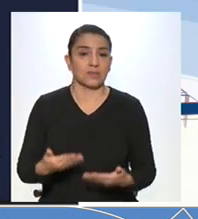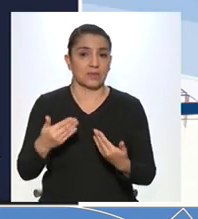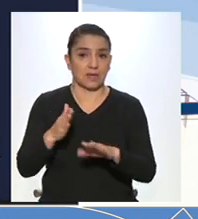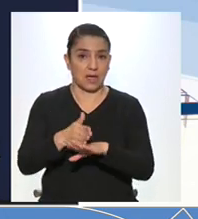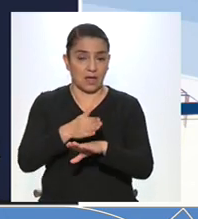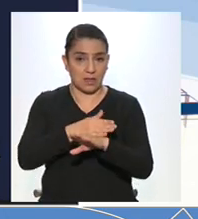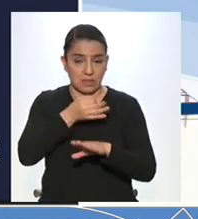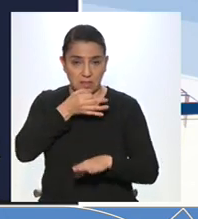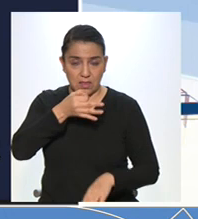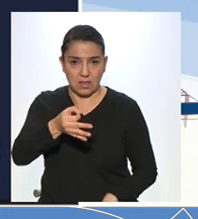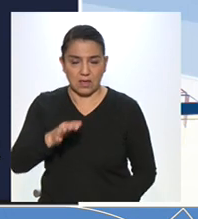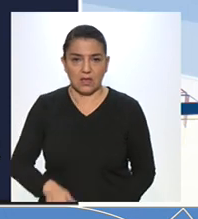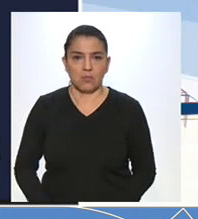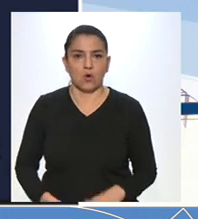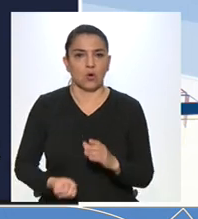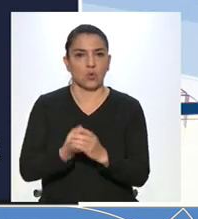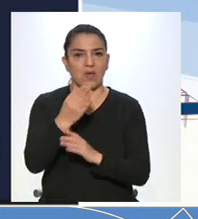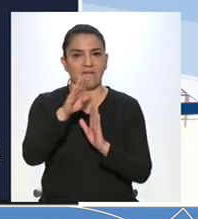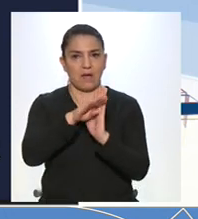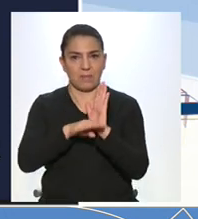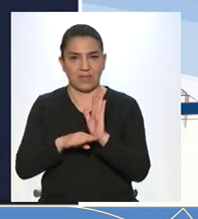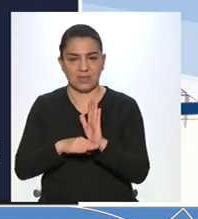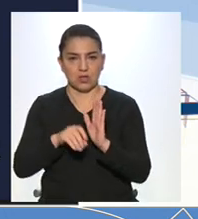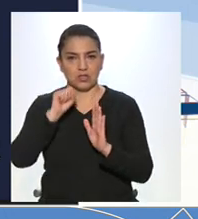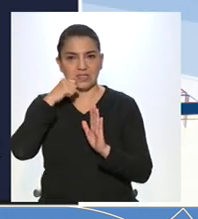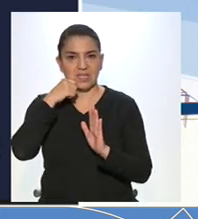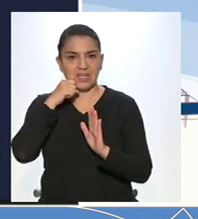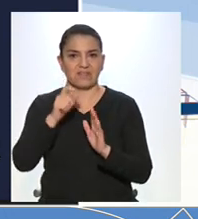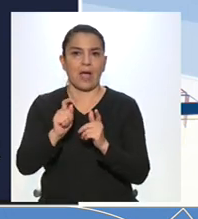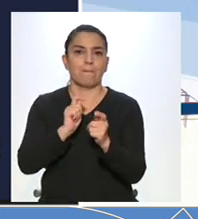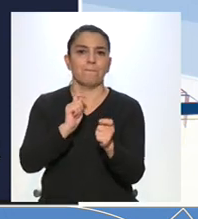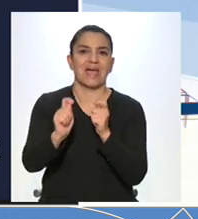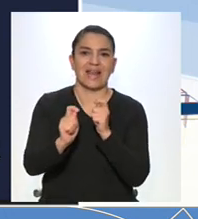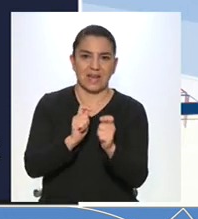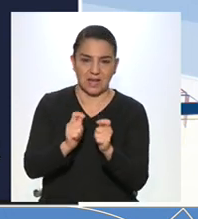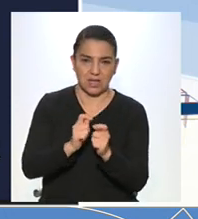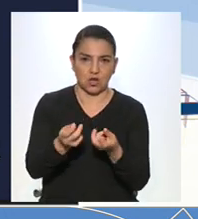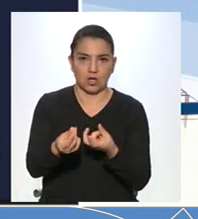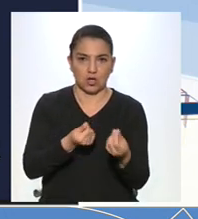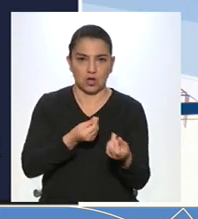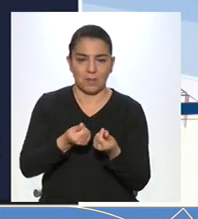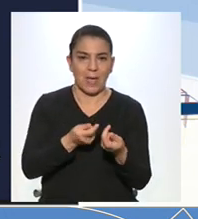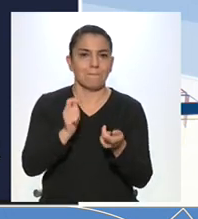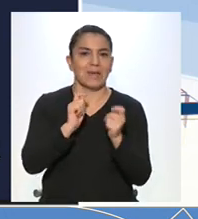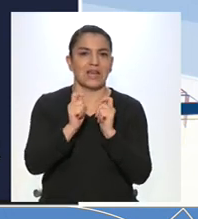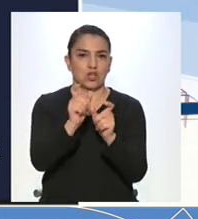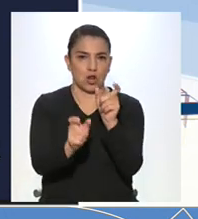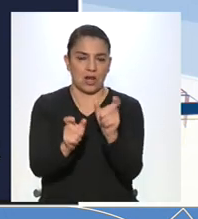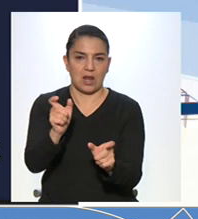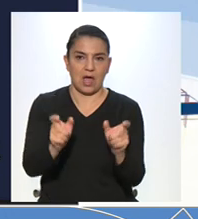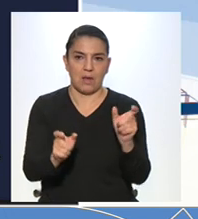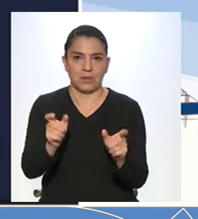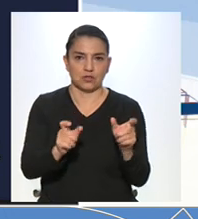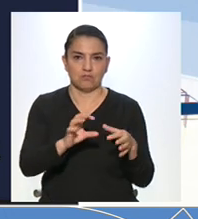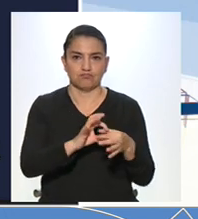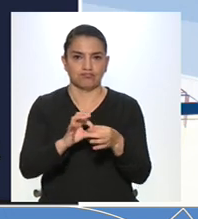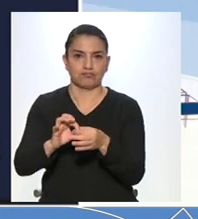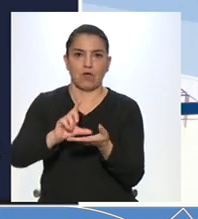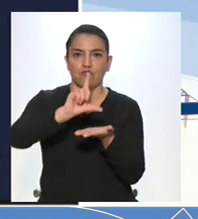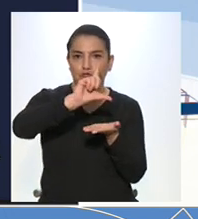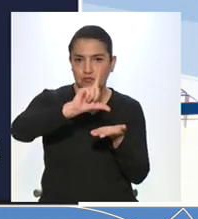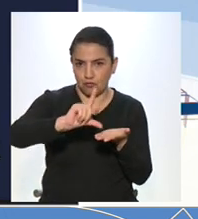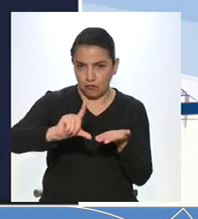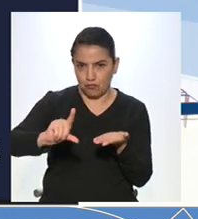una nueva medida en este sentido representa un riesgo desproporcionado para la economía y las personas en relación con la magnitud decreciente y concentrada